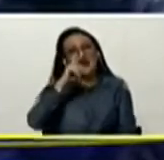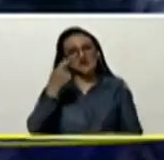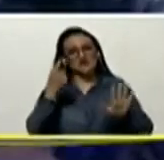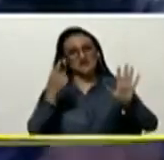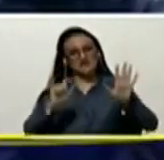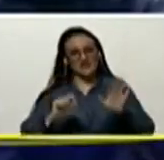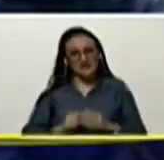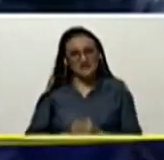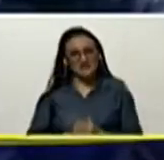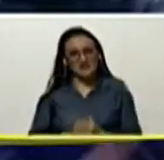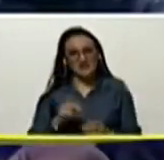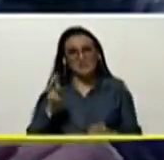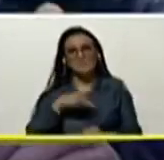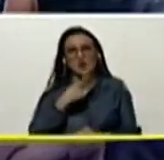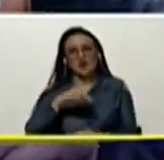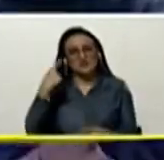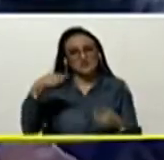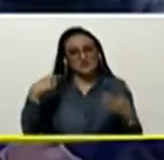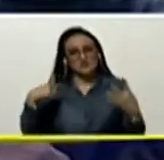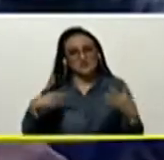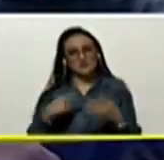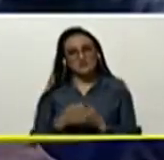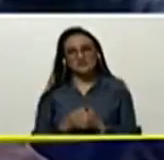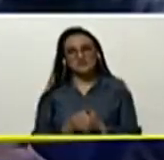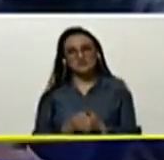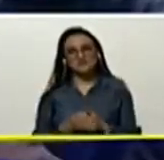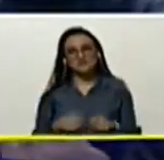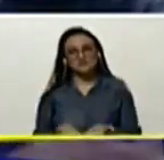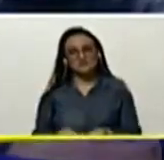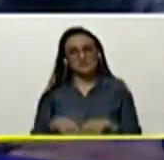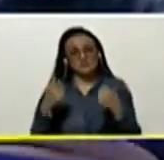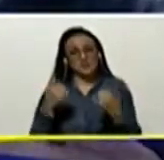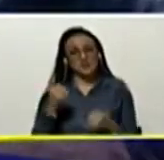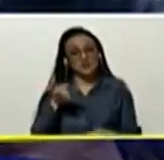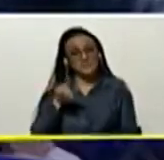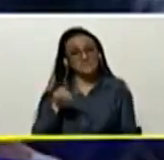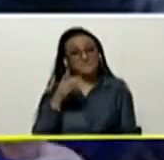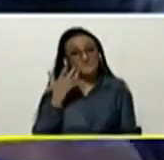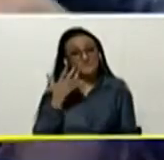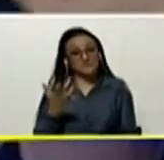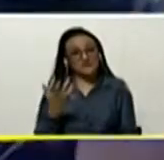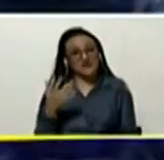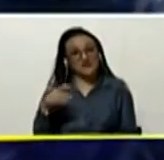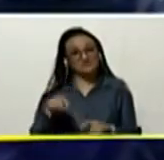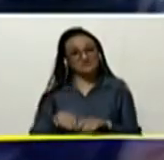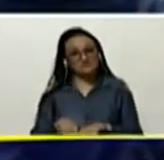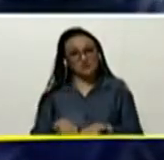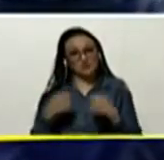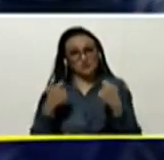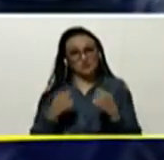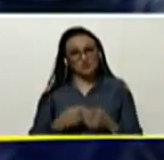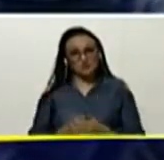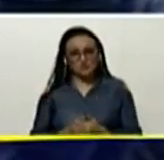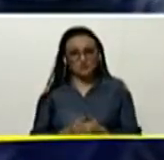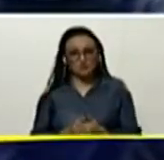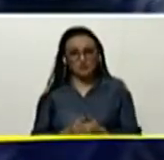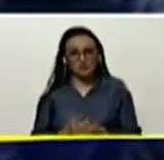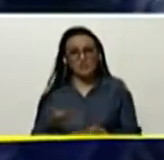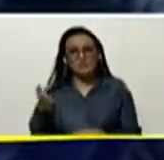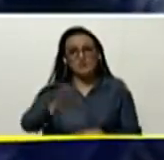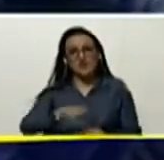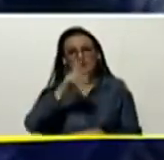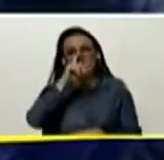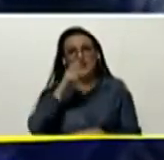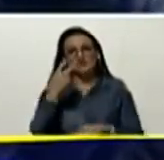Cifonte, el poetica, que fue torturado en Cocollar y luego vea usted de las torturas, cae muerto en el